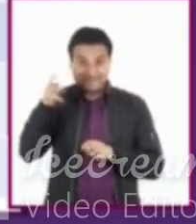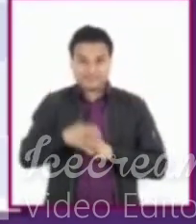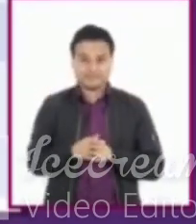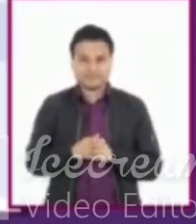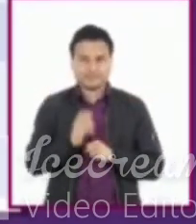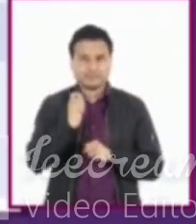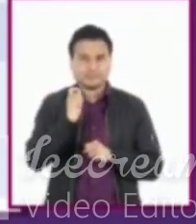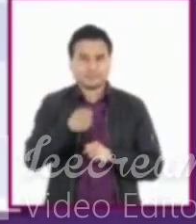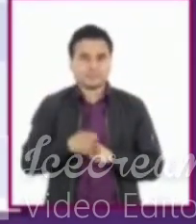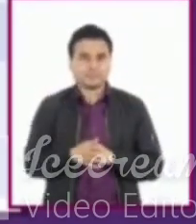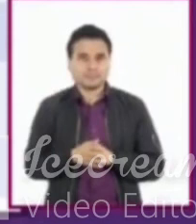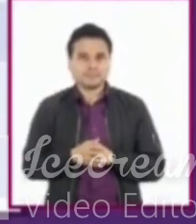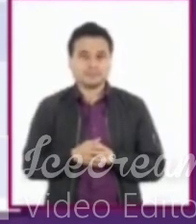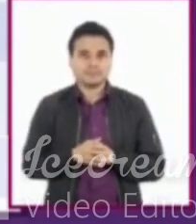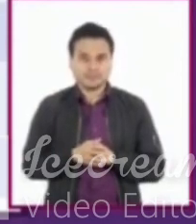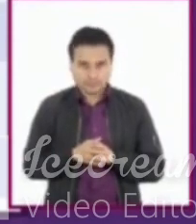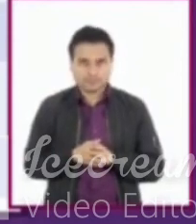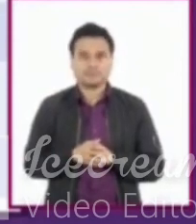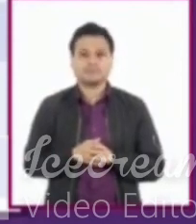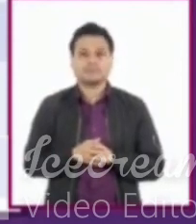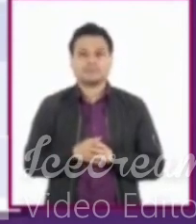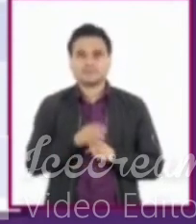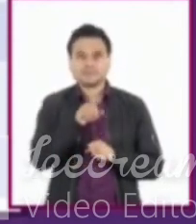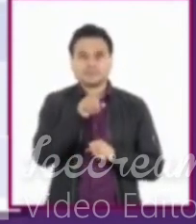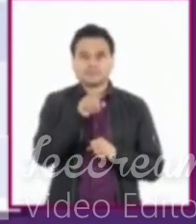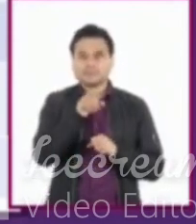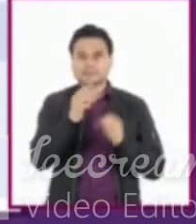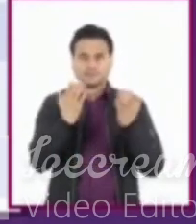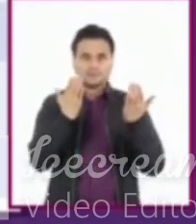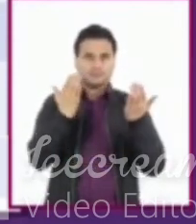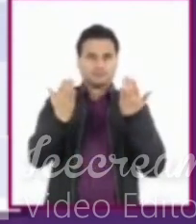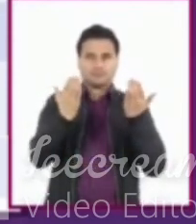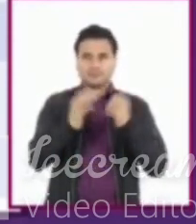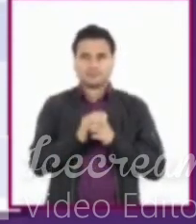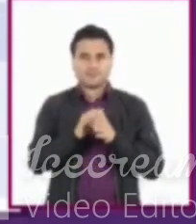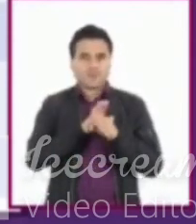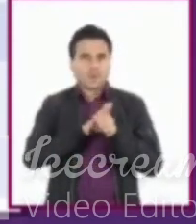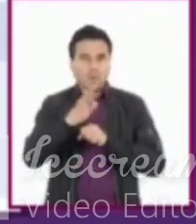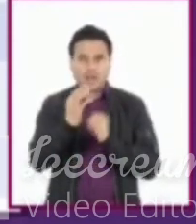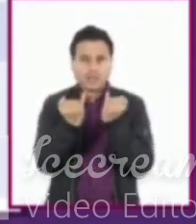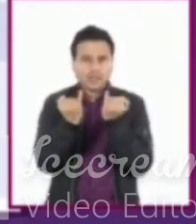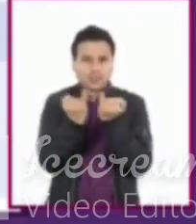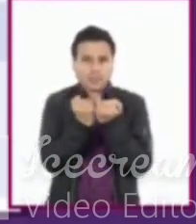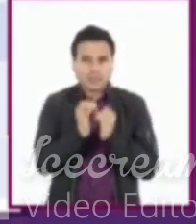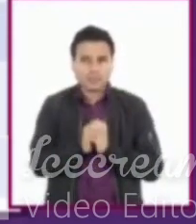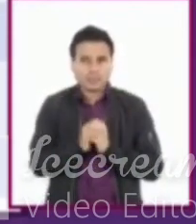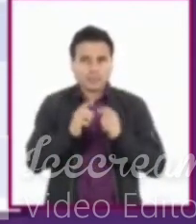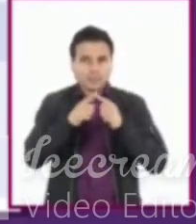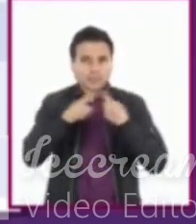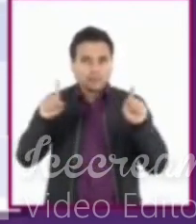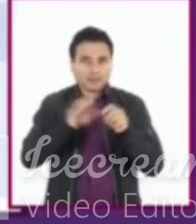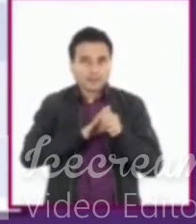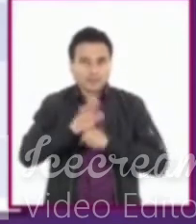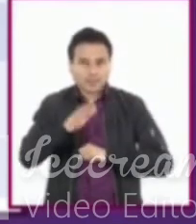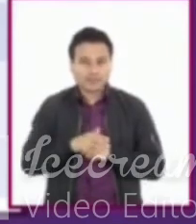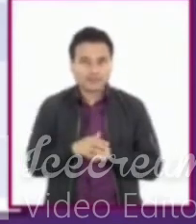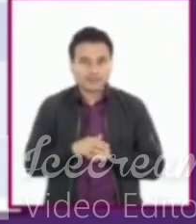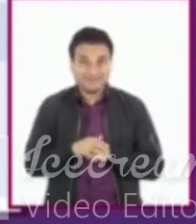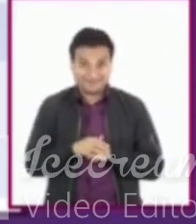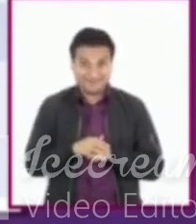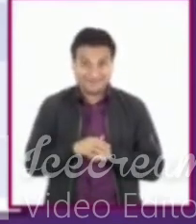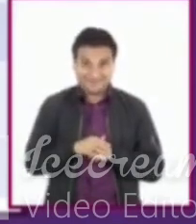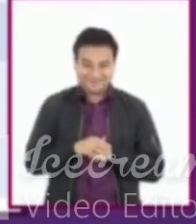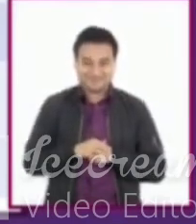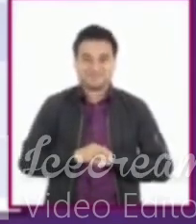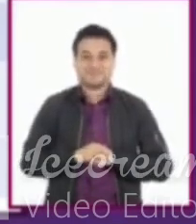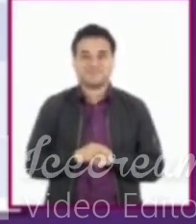son las semejanzas y las diferencias, es decir, comparaciones o contrastes de la información que se